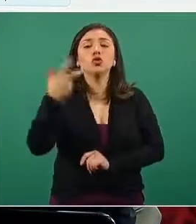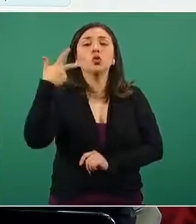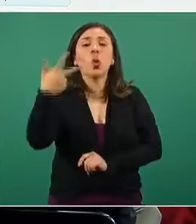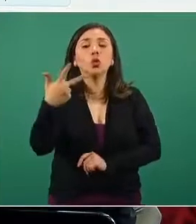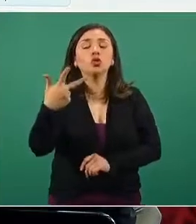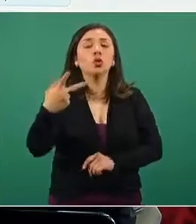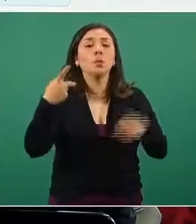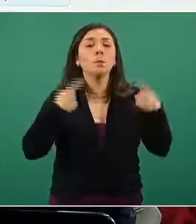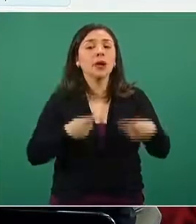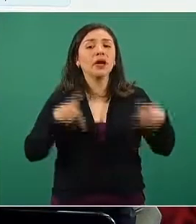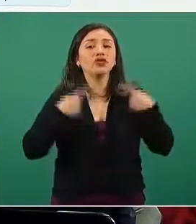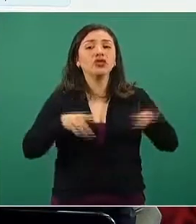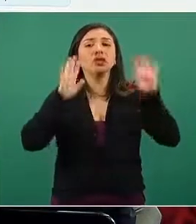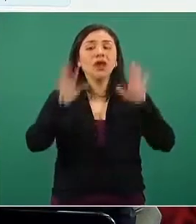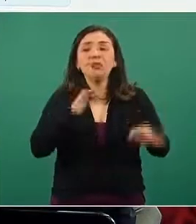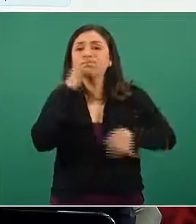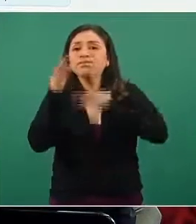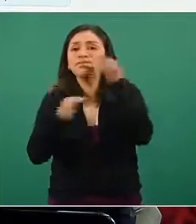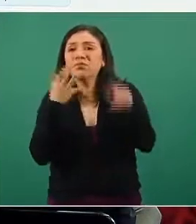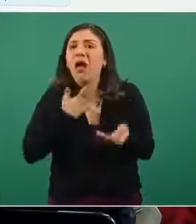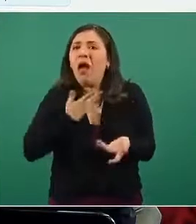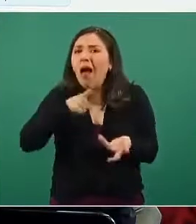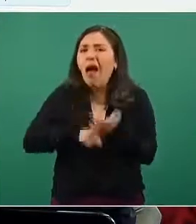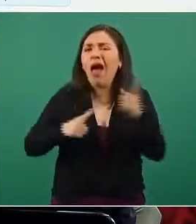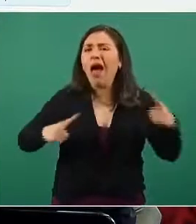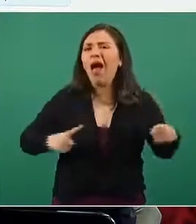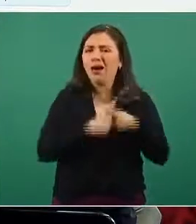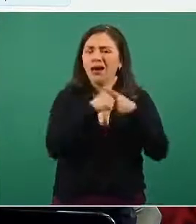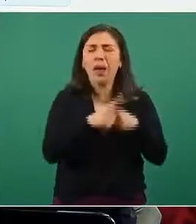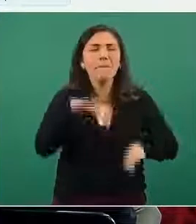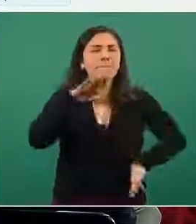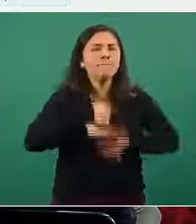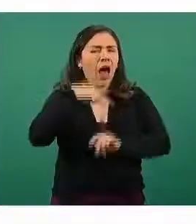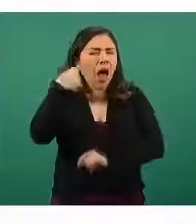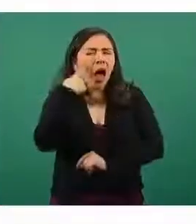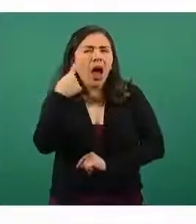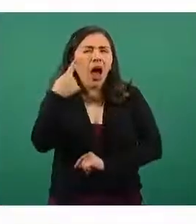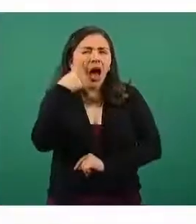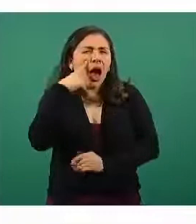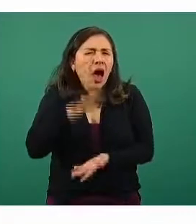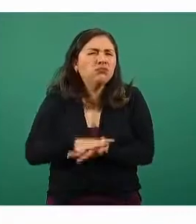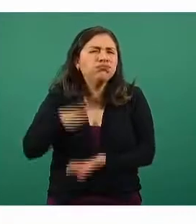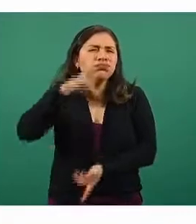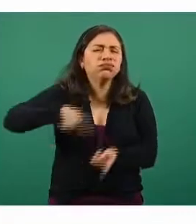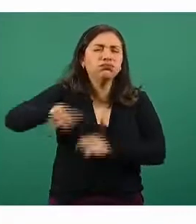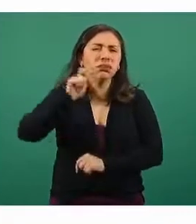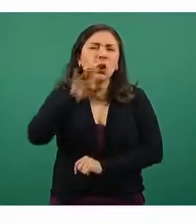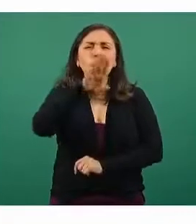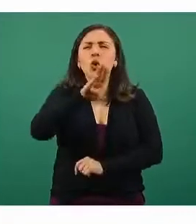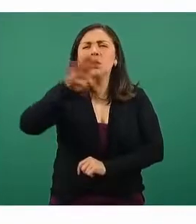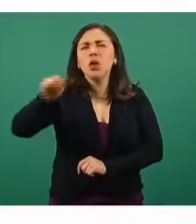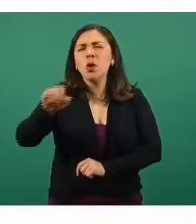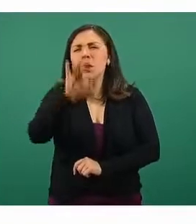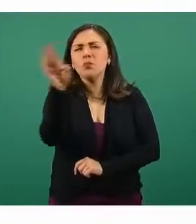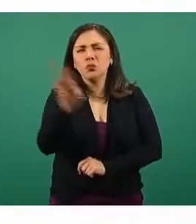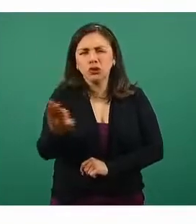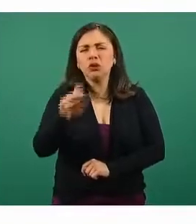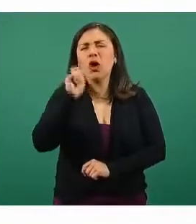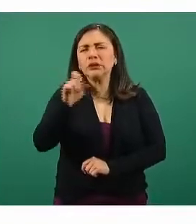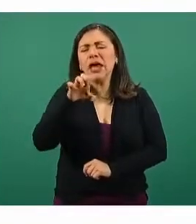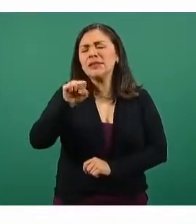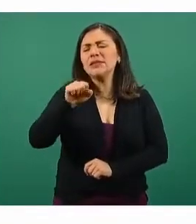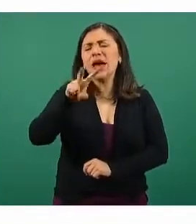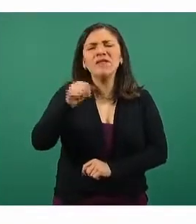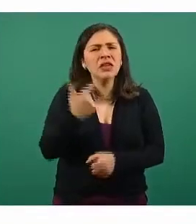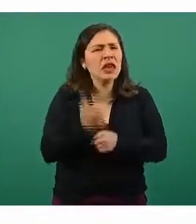4.208 casos notificados de estos eventos, destacando que la gran mayoría de ellos, el 99%, son